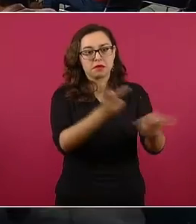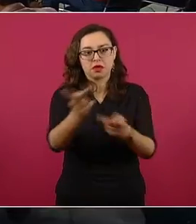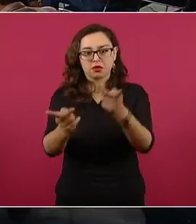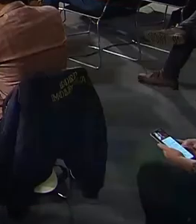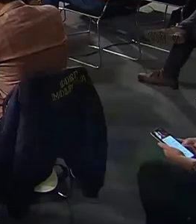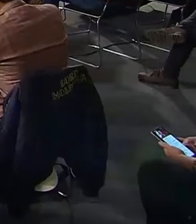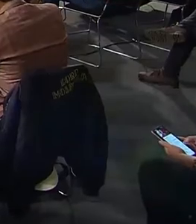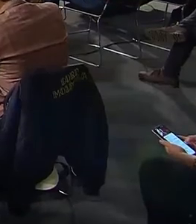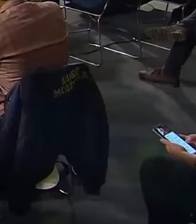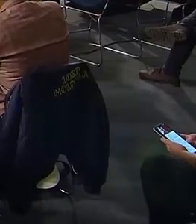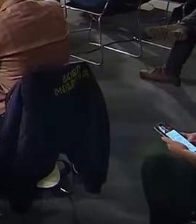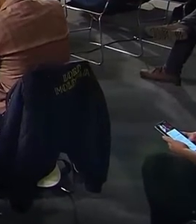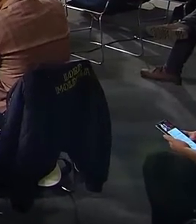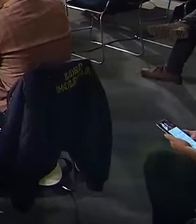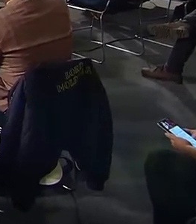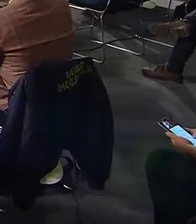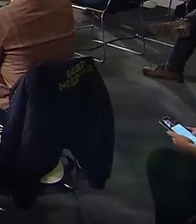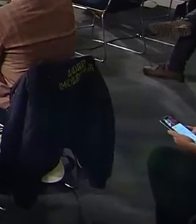buena,